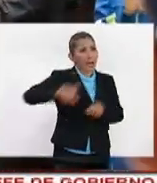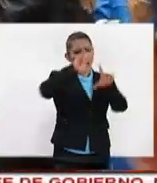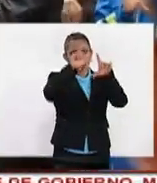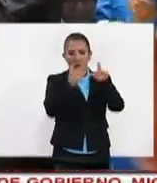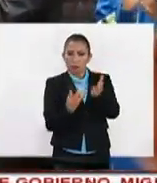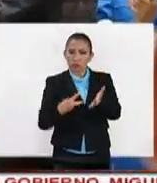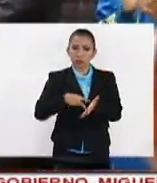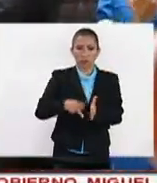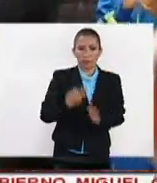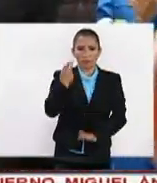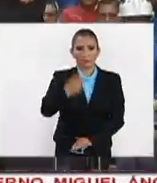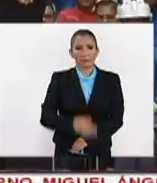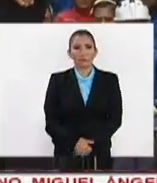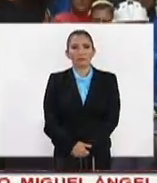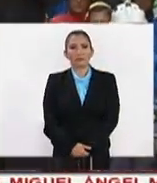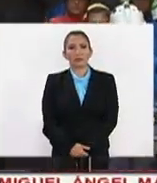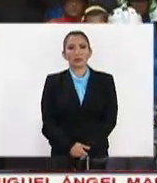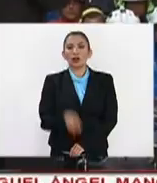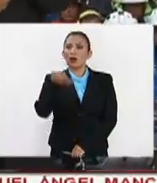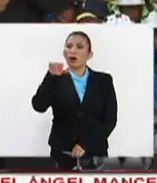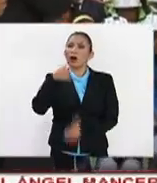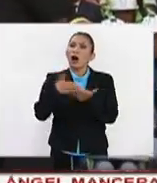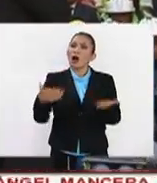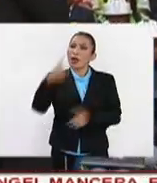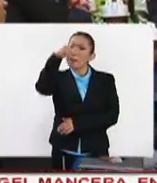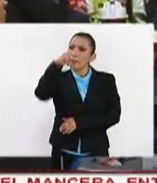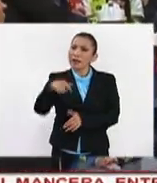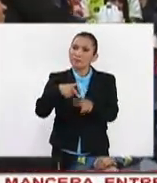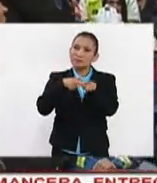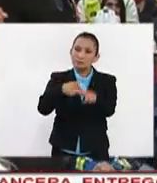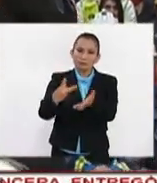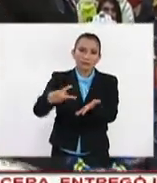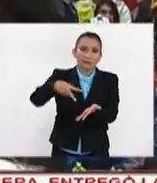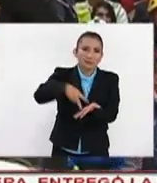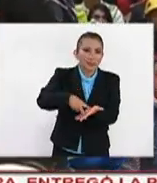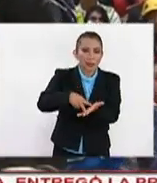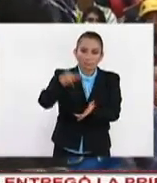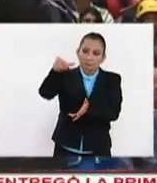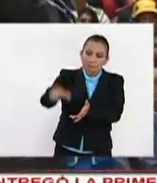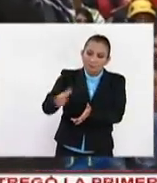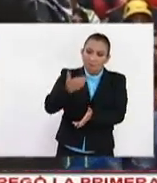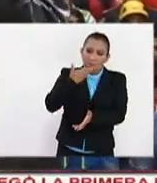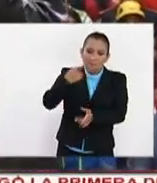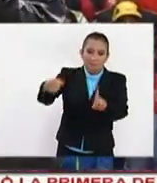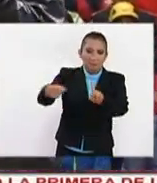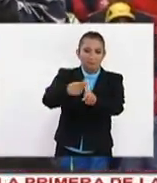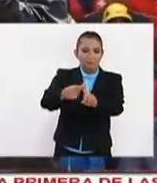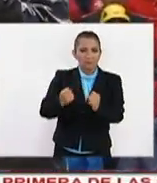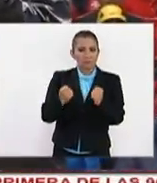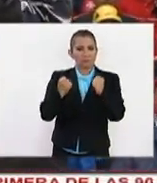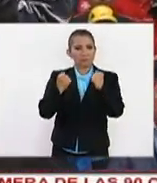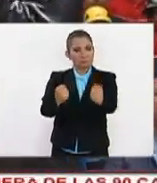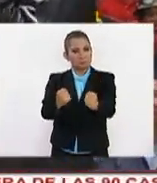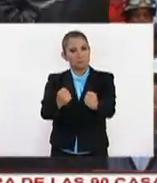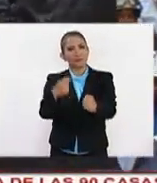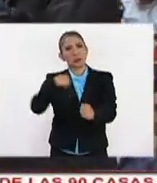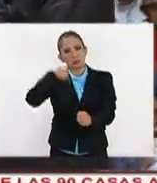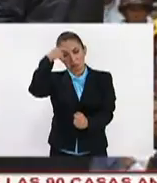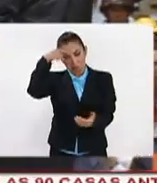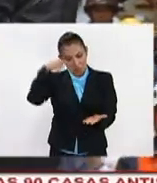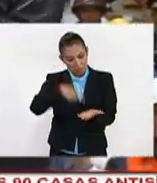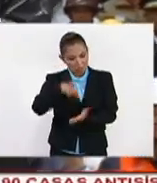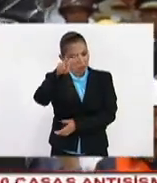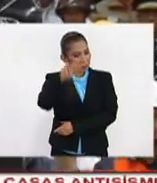se levante de nuevo. Hoy es un México que está de pie, que tiene actitud, que tiene interés. Estoy